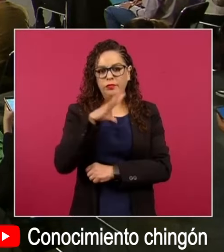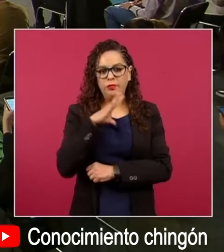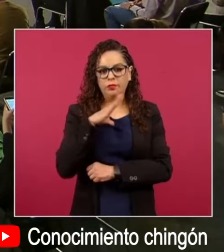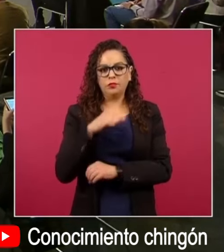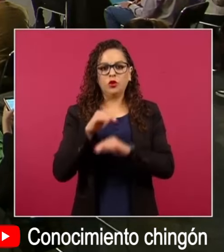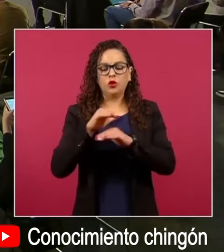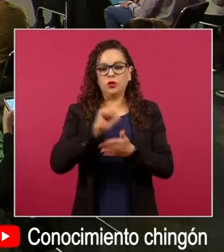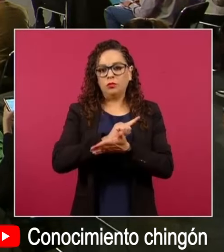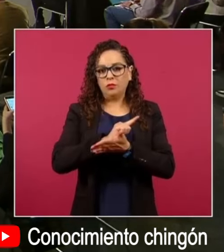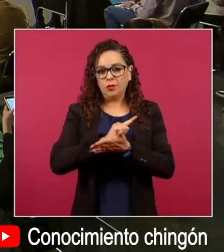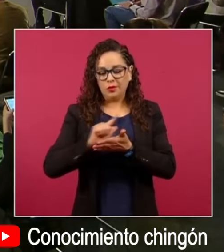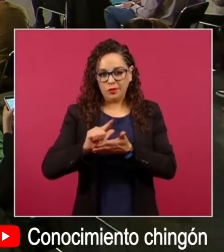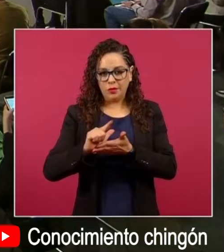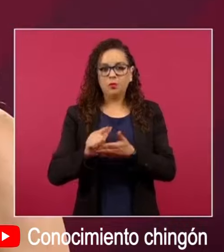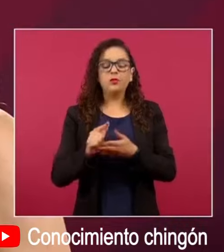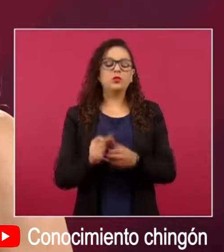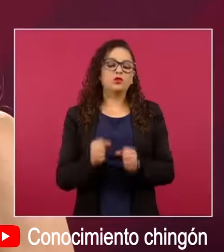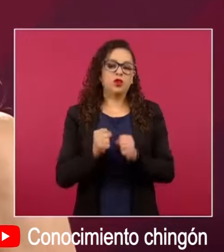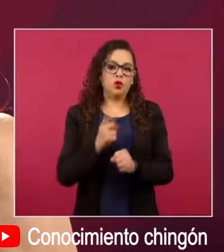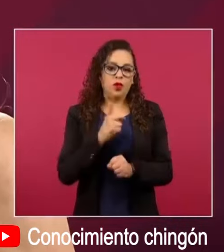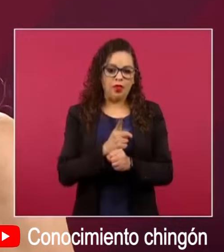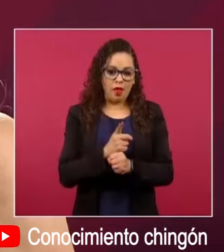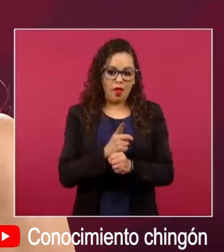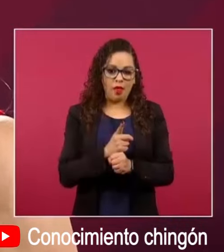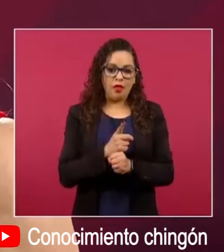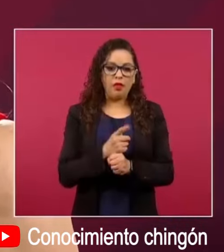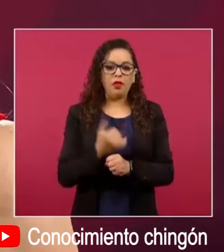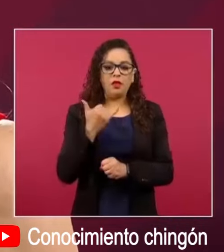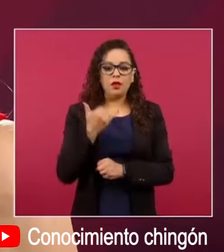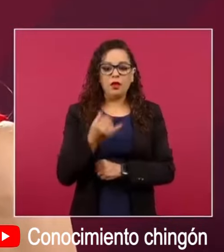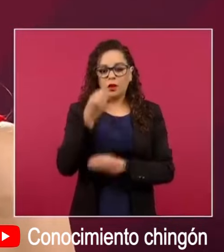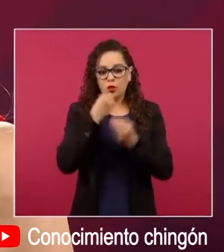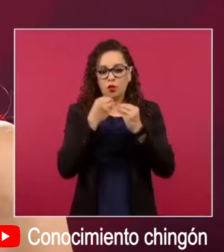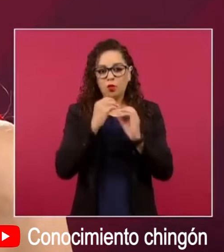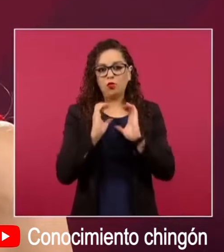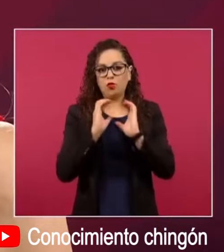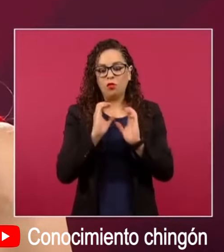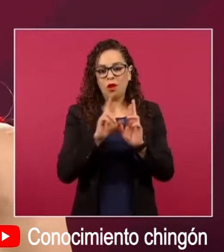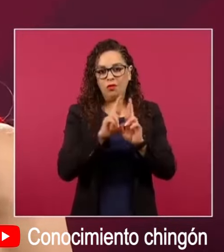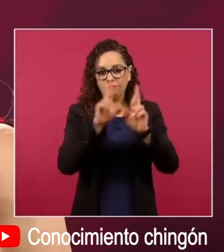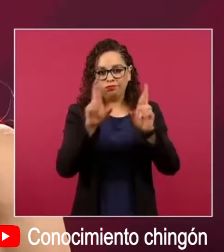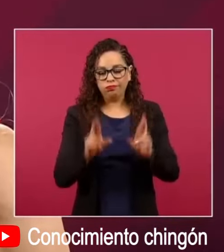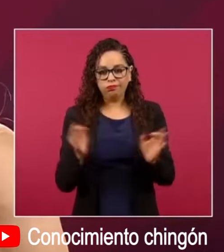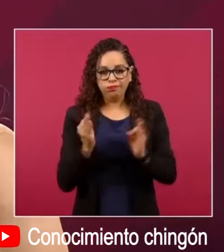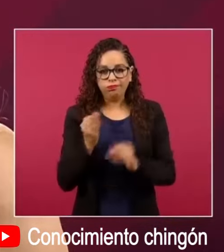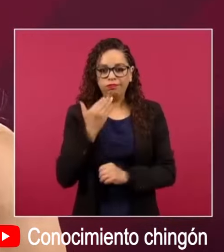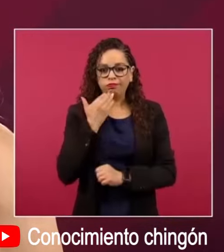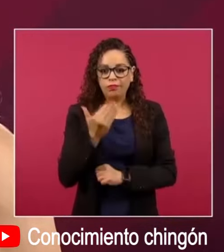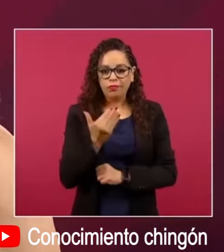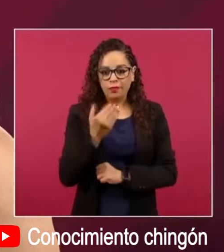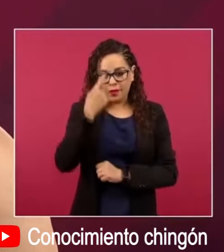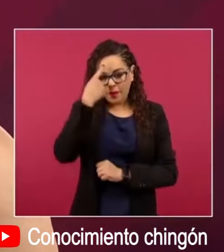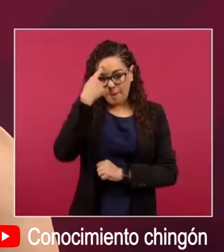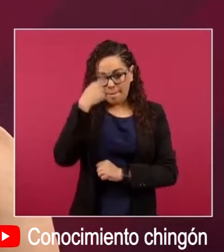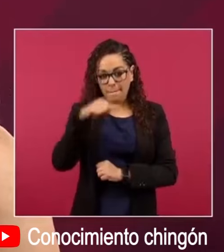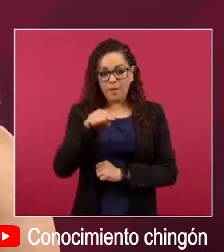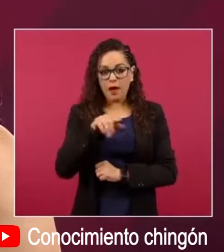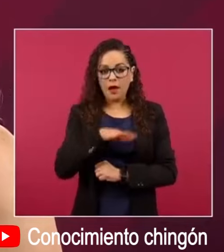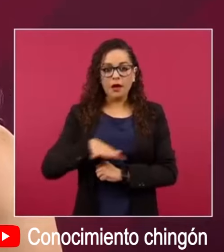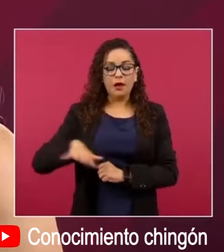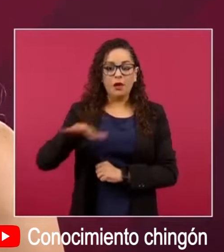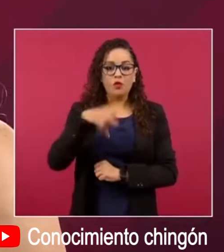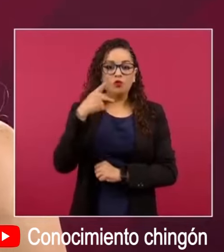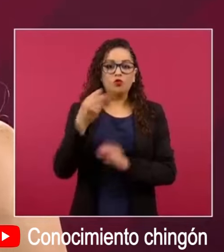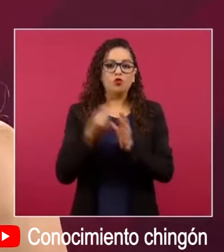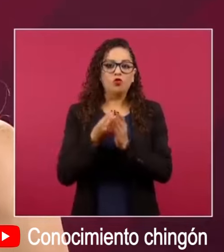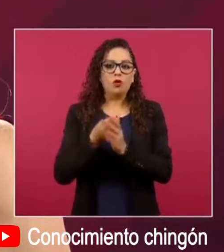de higiene y de seguridad y de refrigeración, por ejemplo, y de todos estos sistemas para poder tener una cocina de tipo